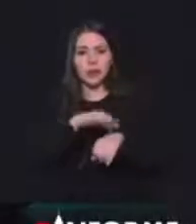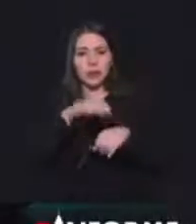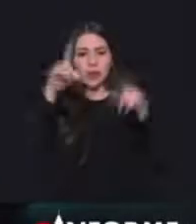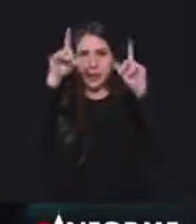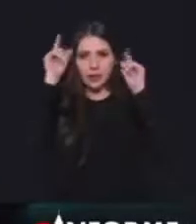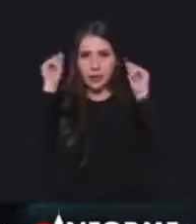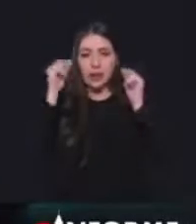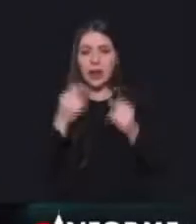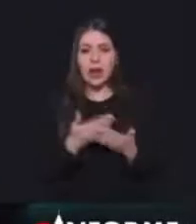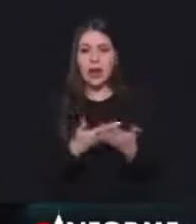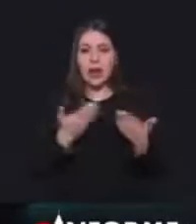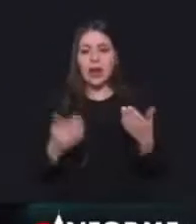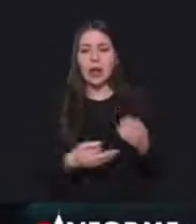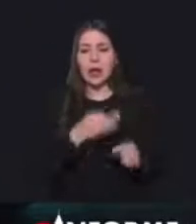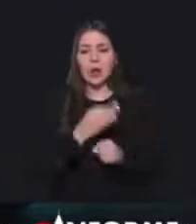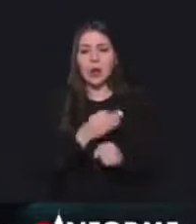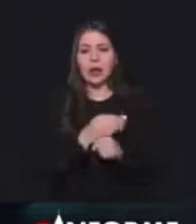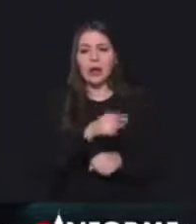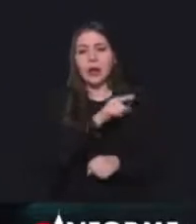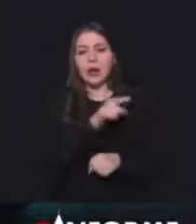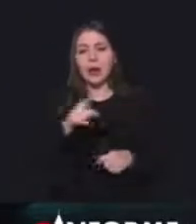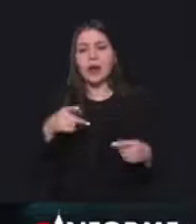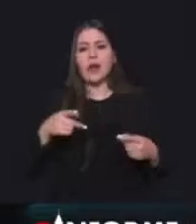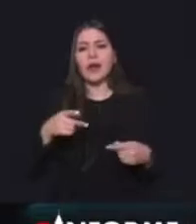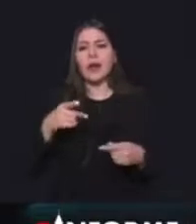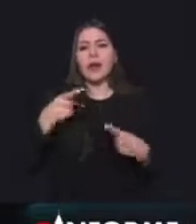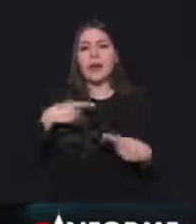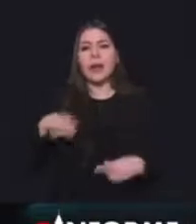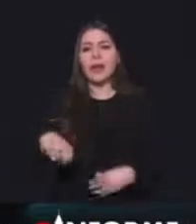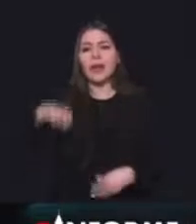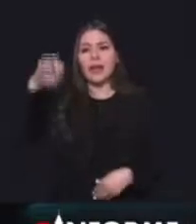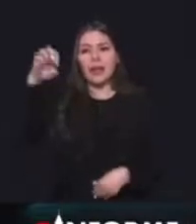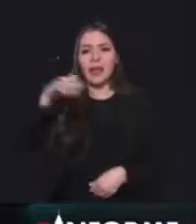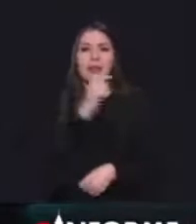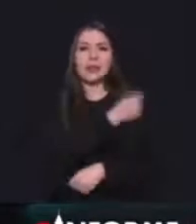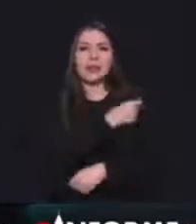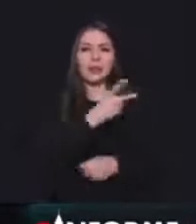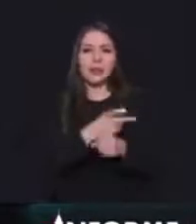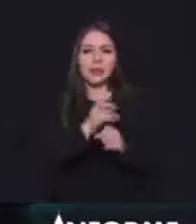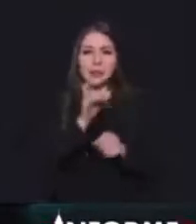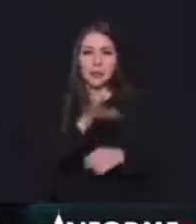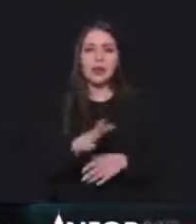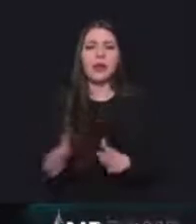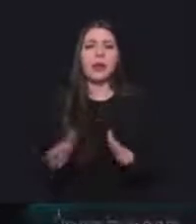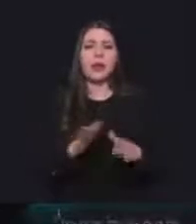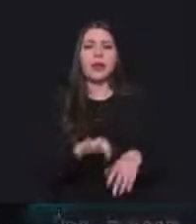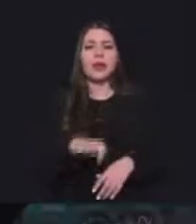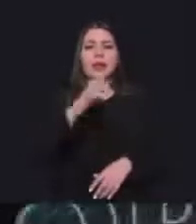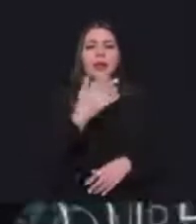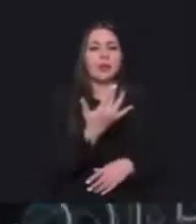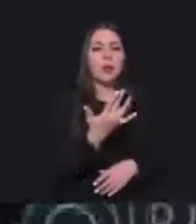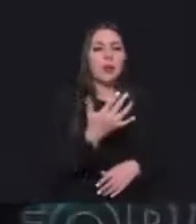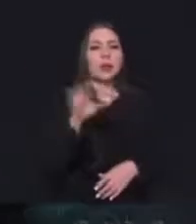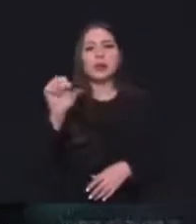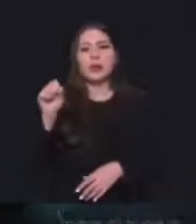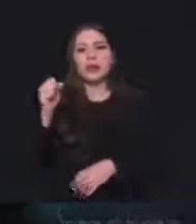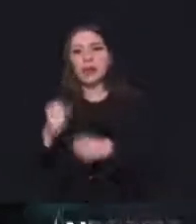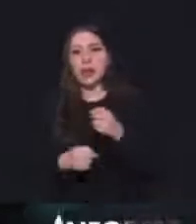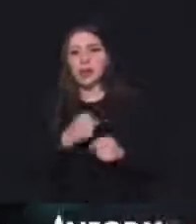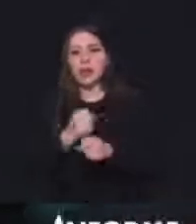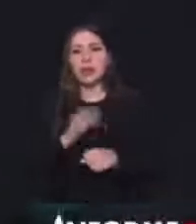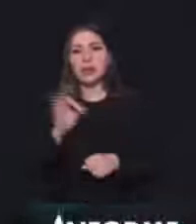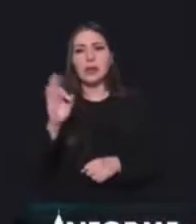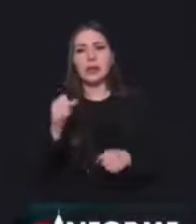se están completando esquemas de a los adultos mayores, de los de 60, de los de 50, y seguramente